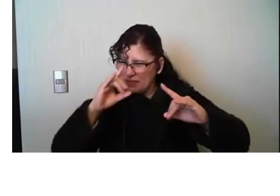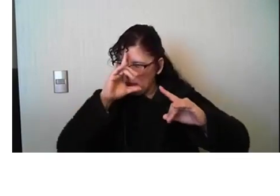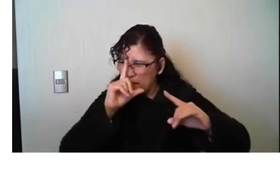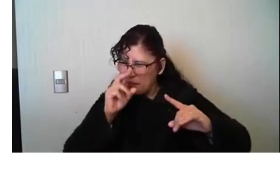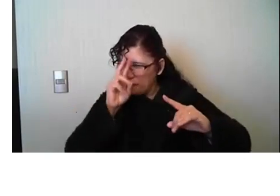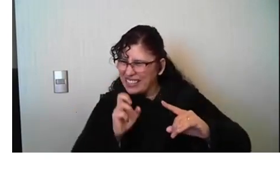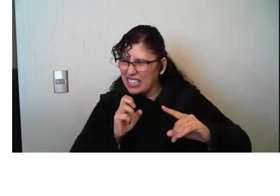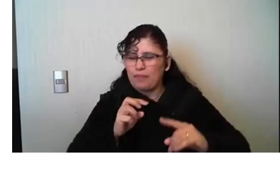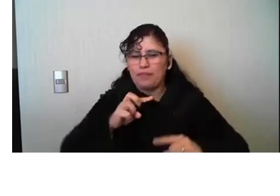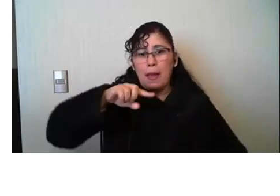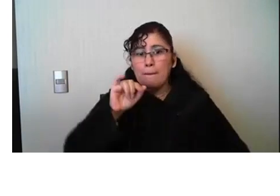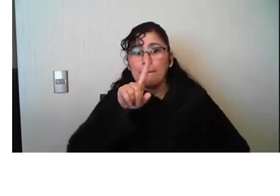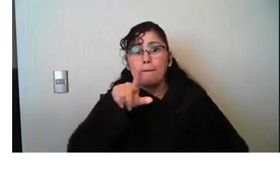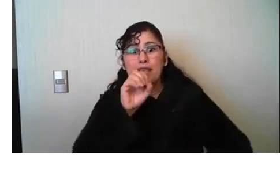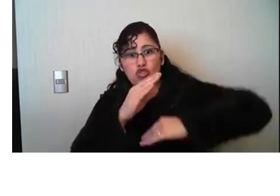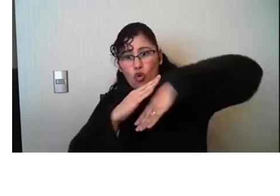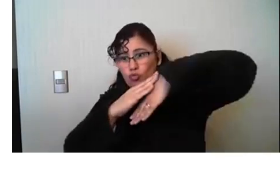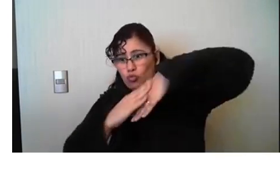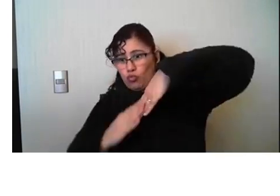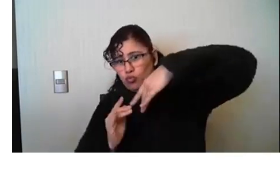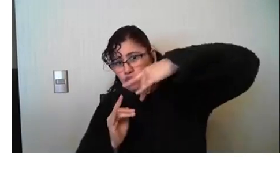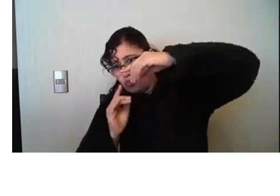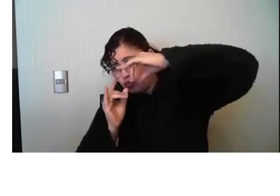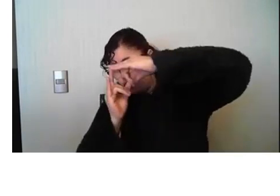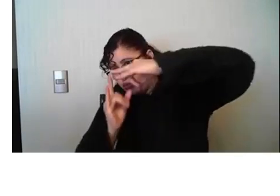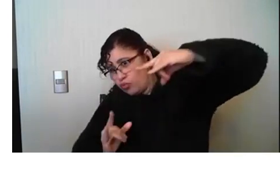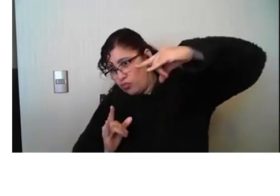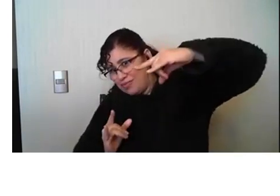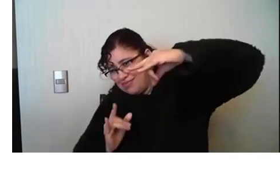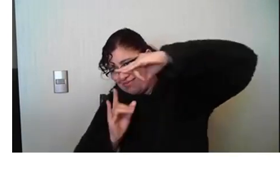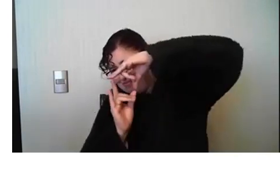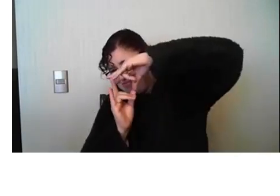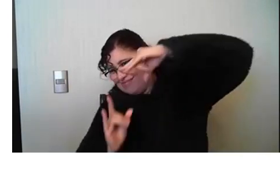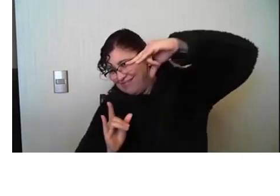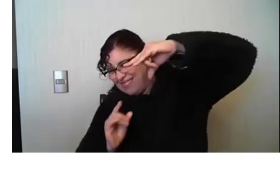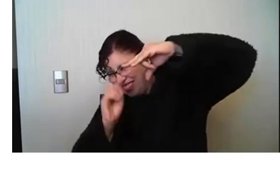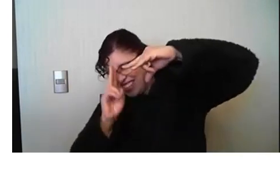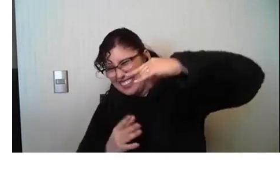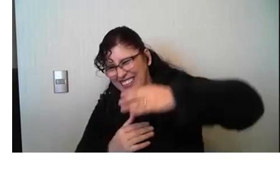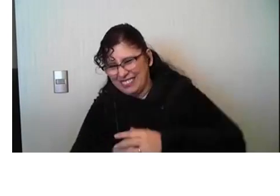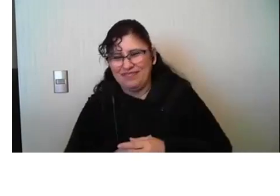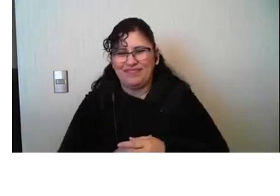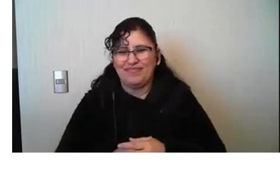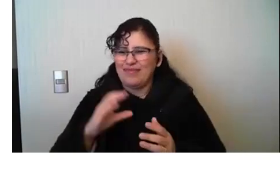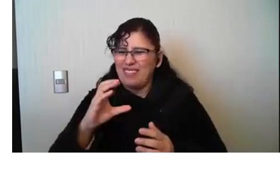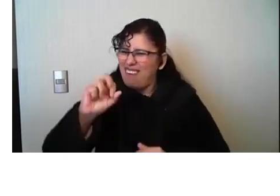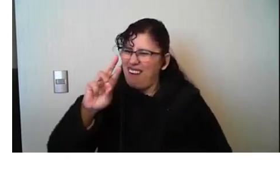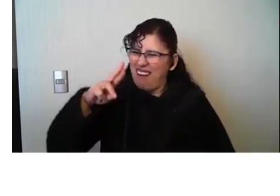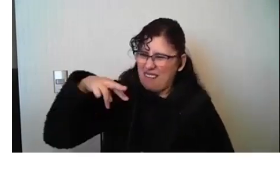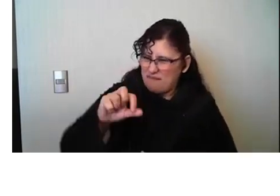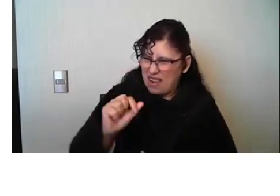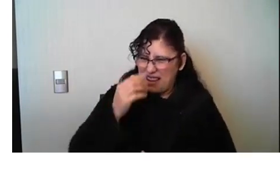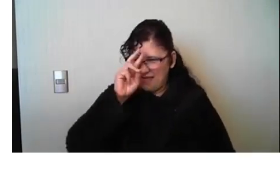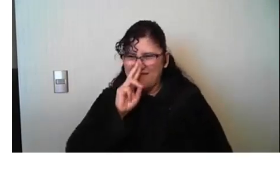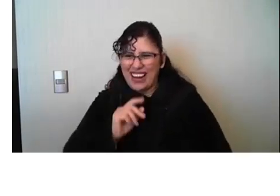esto que estoy marcando, y hay un techo, que son estas dos estructuras que están aquí, ¿ya? Parece una carpa, si